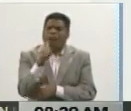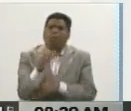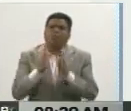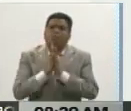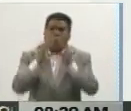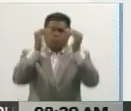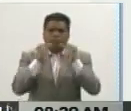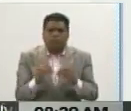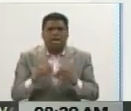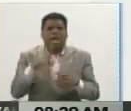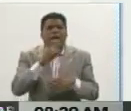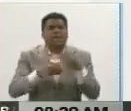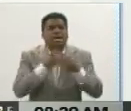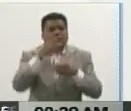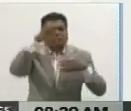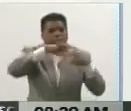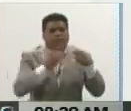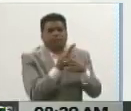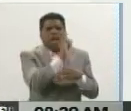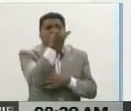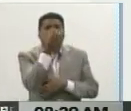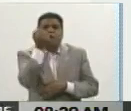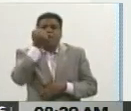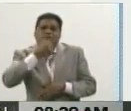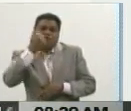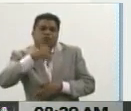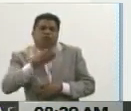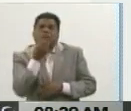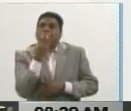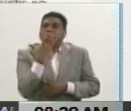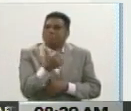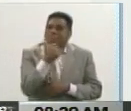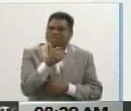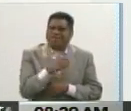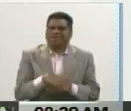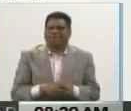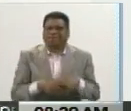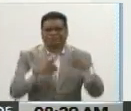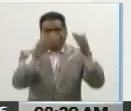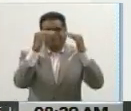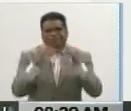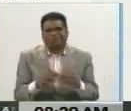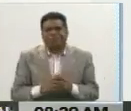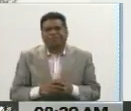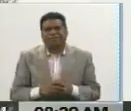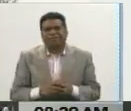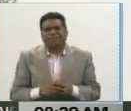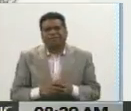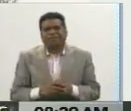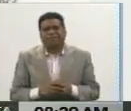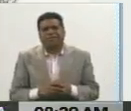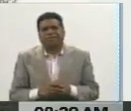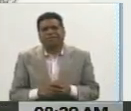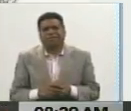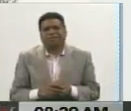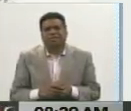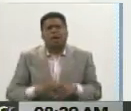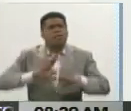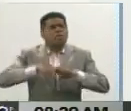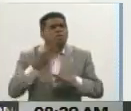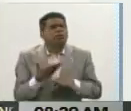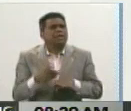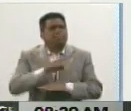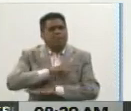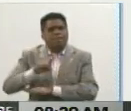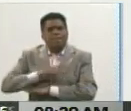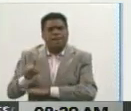hay que forestar el planeta con árboles frutales, así tendremos una siembra multipropósito. Jackie Villegas, ¿por qué insistir en